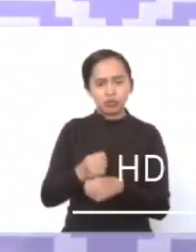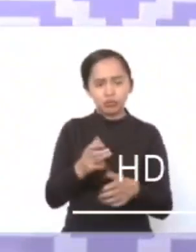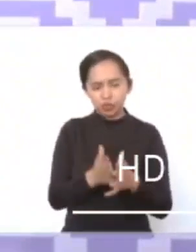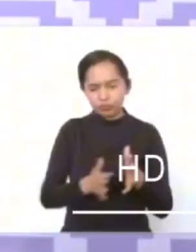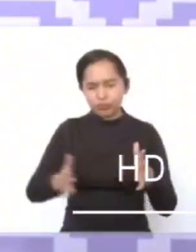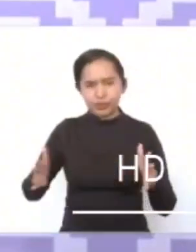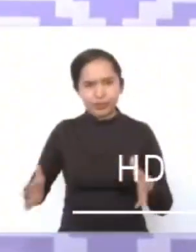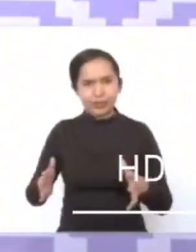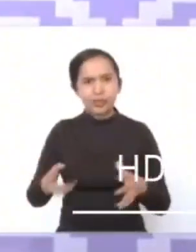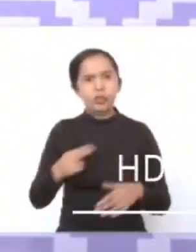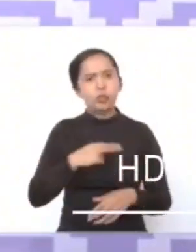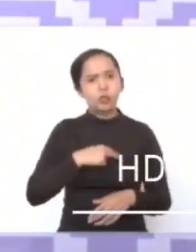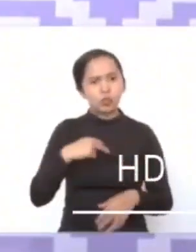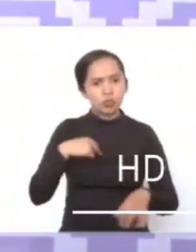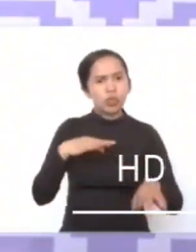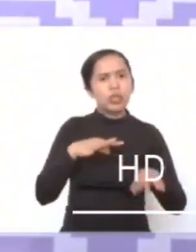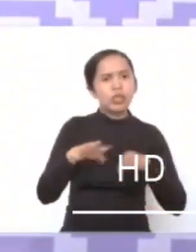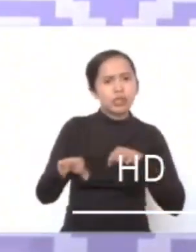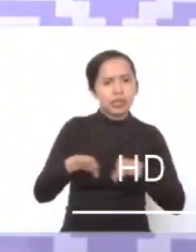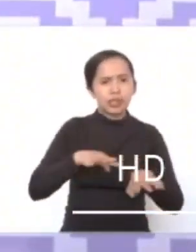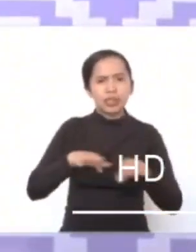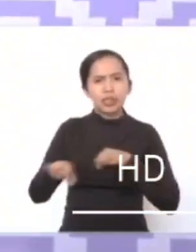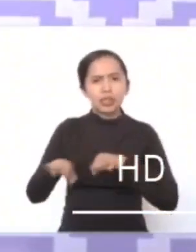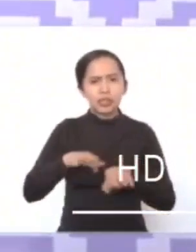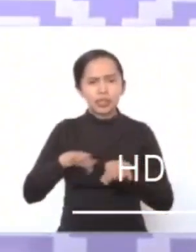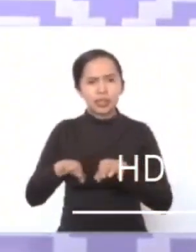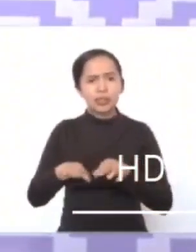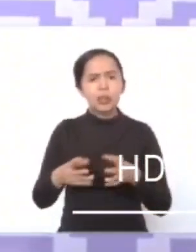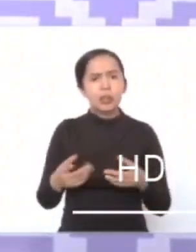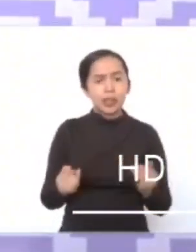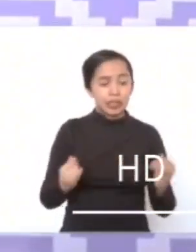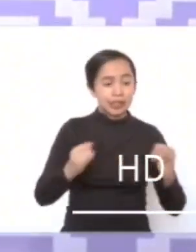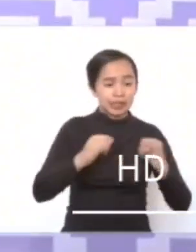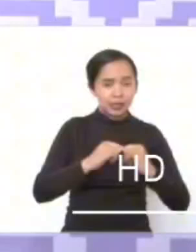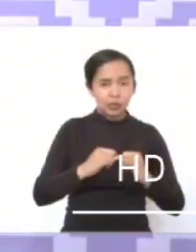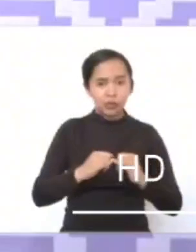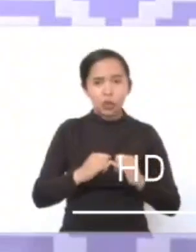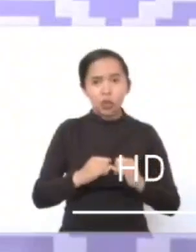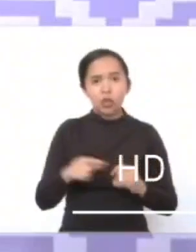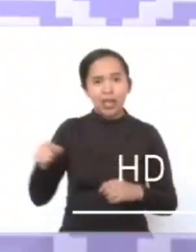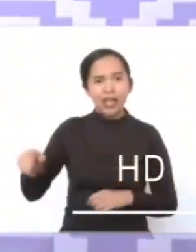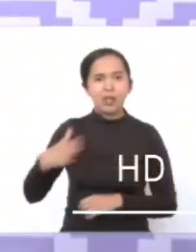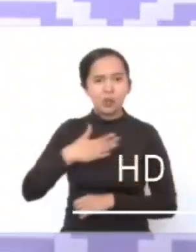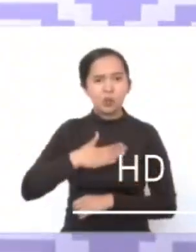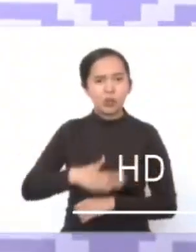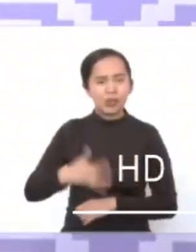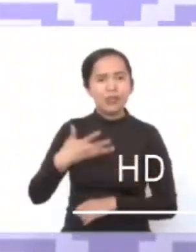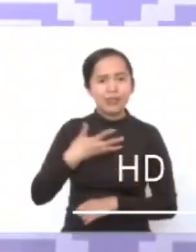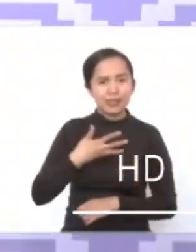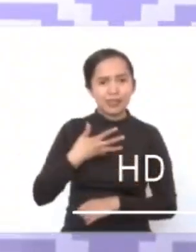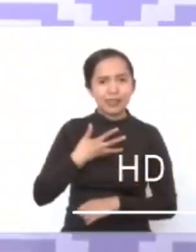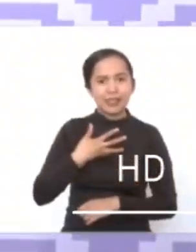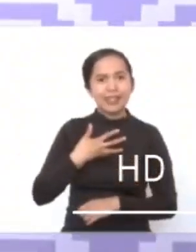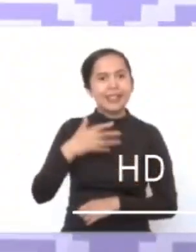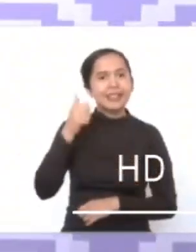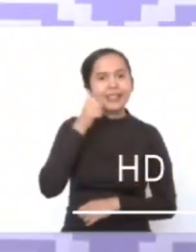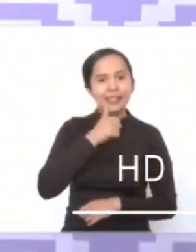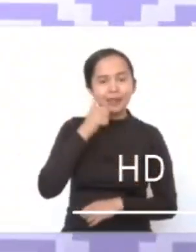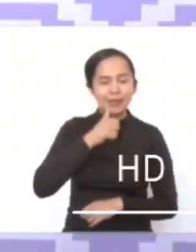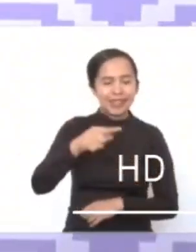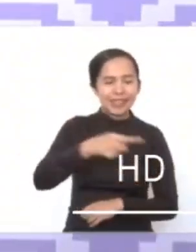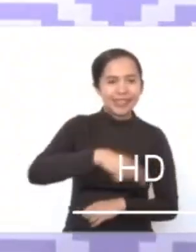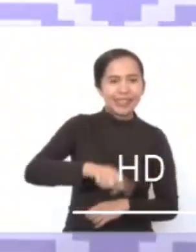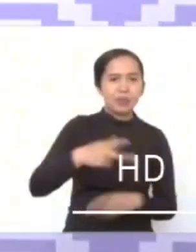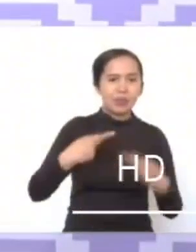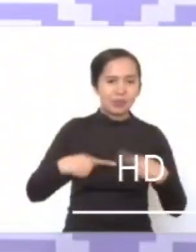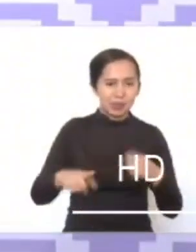logrado alinear el trabajo de nuestra institución con la justicia, poniendo siempre a las víctimas en el